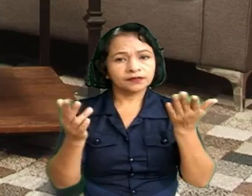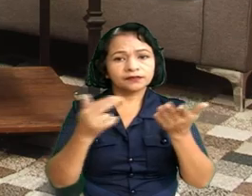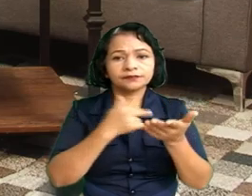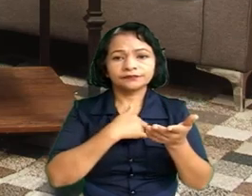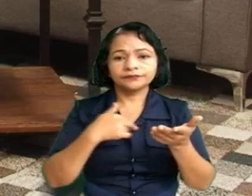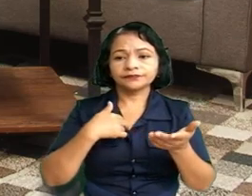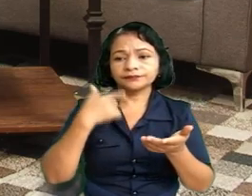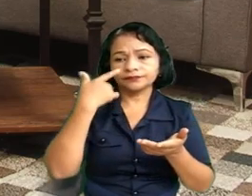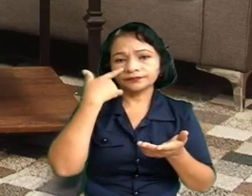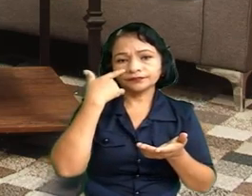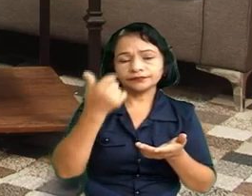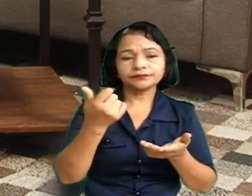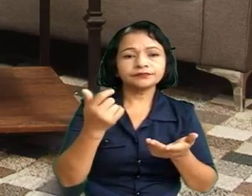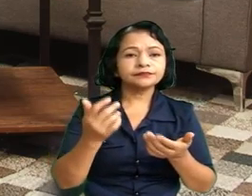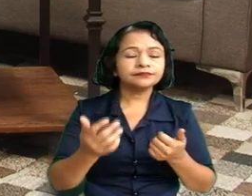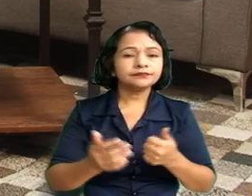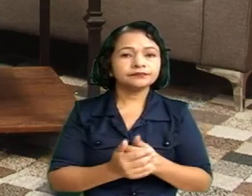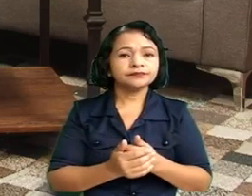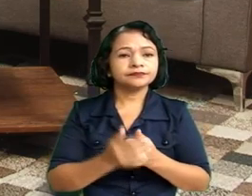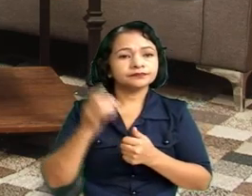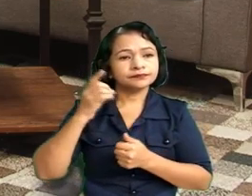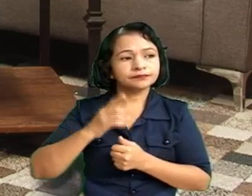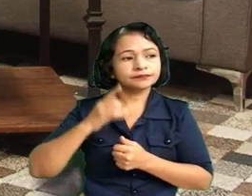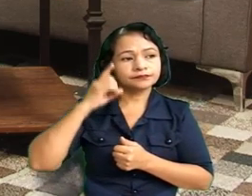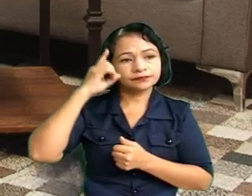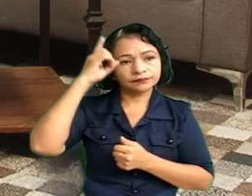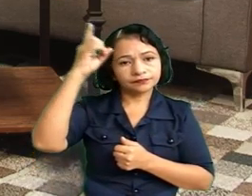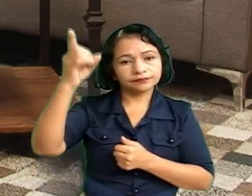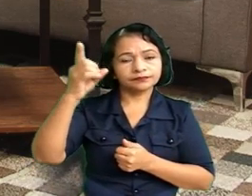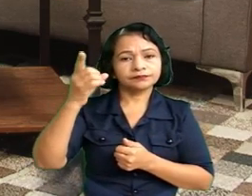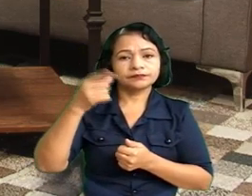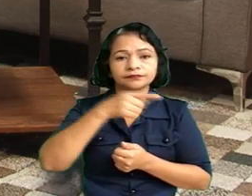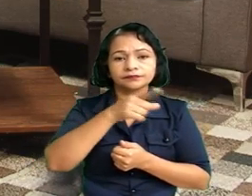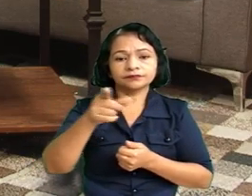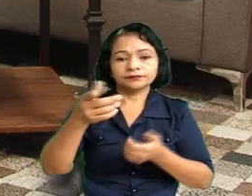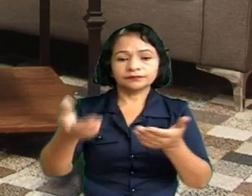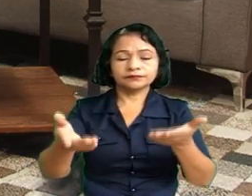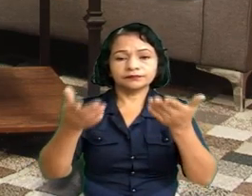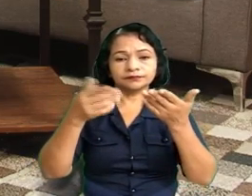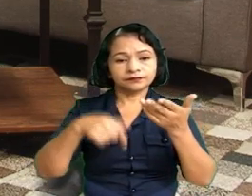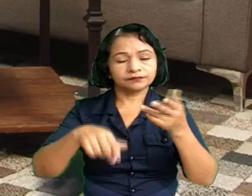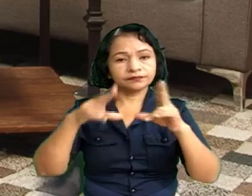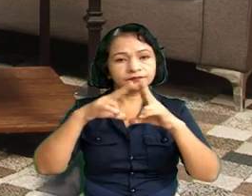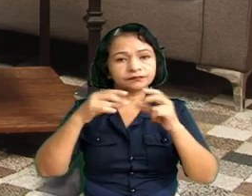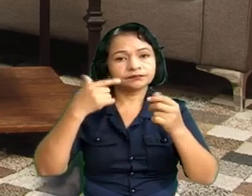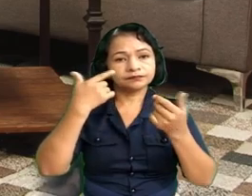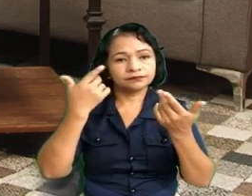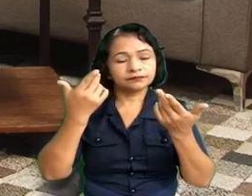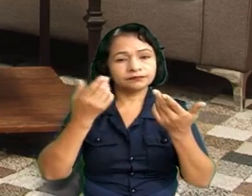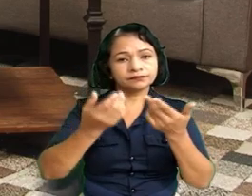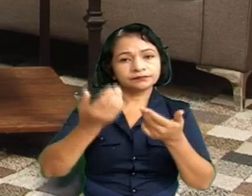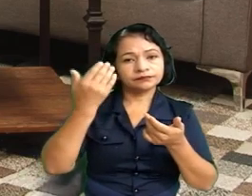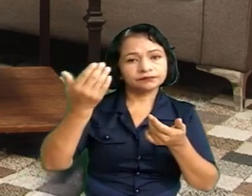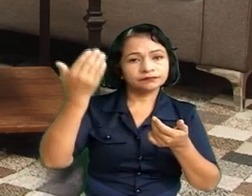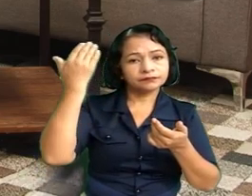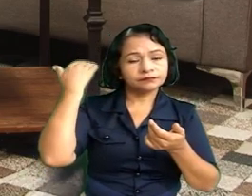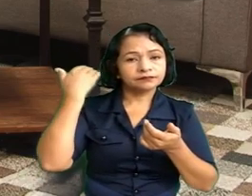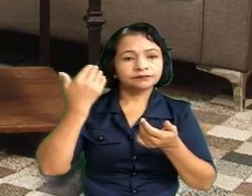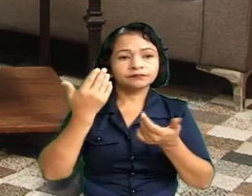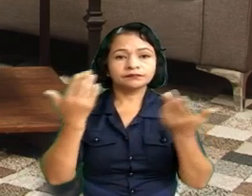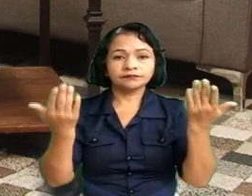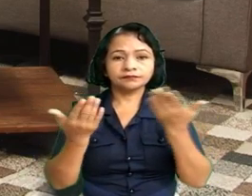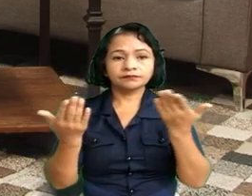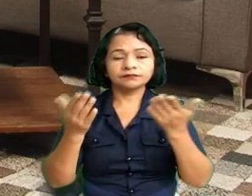ser un reconocimiento político al desarrollo y al aporte que ella hace a nuestro país. También se consideran valores históricos, su